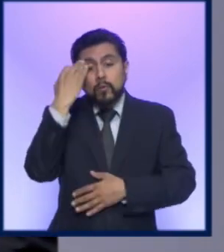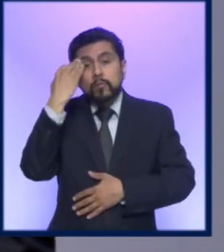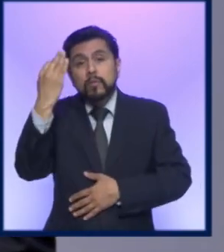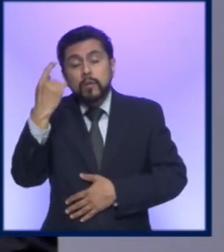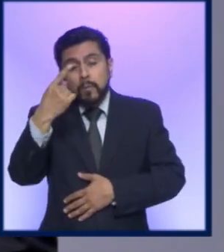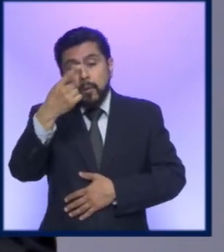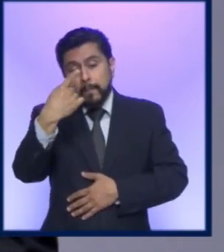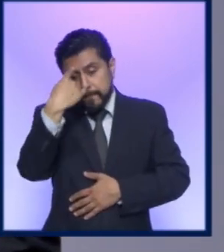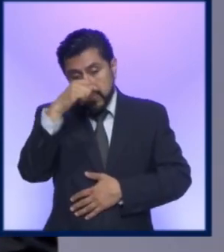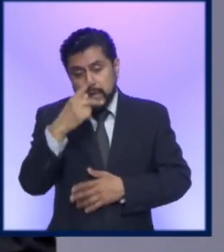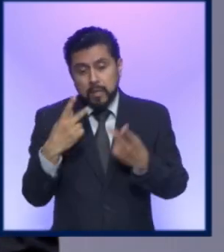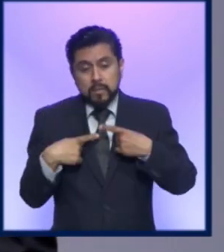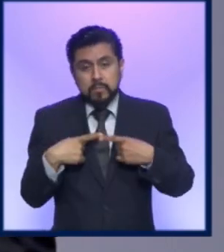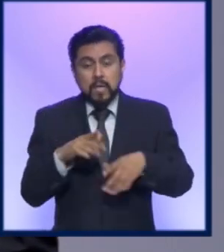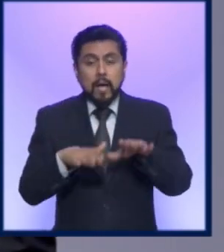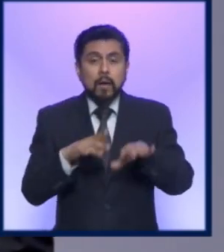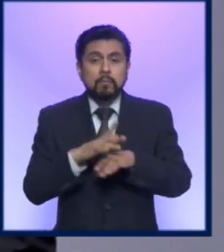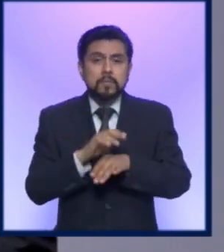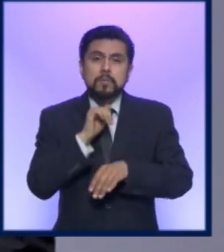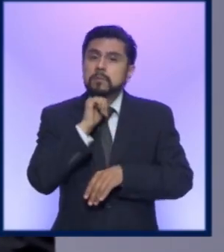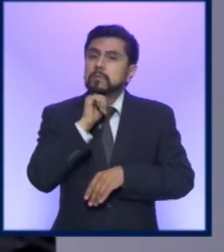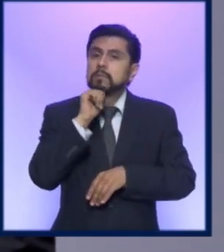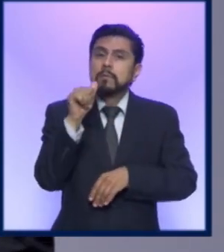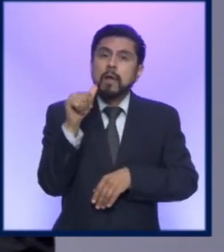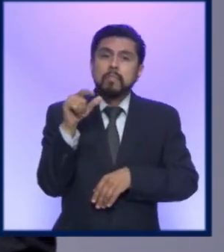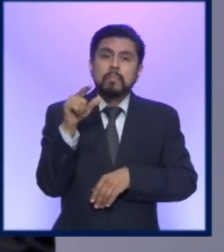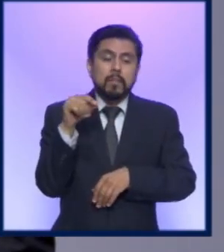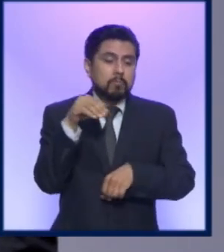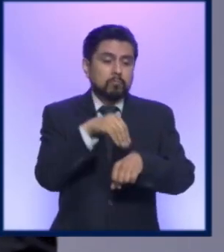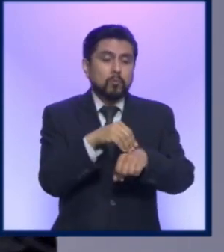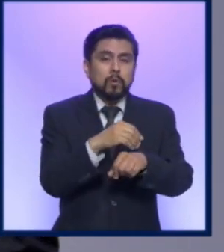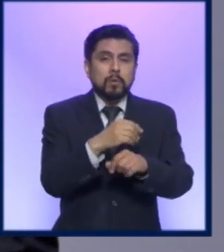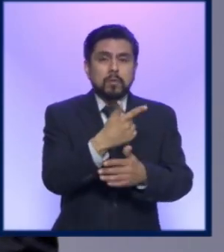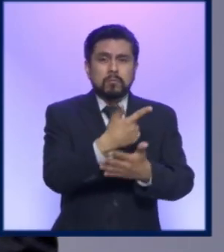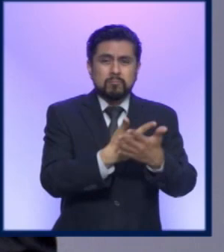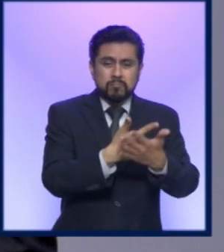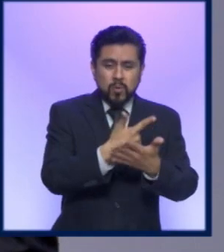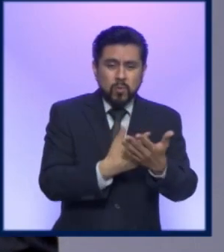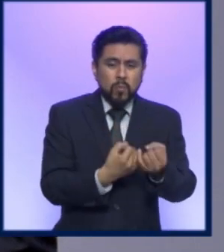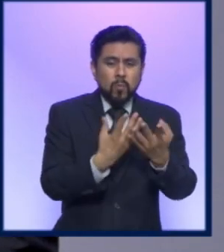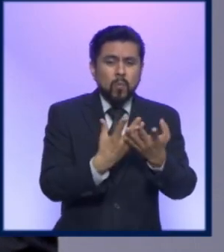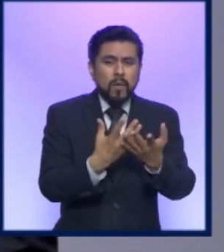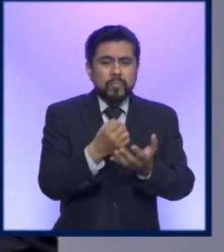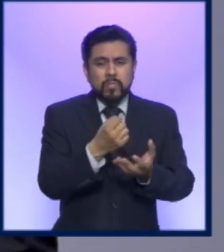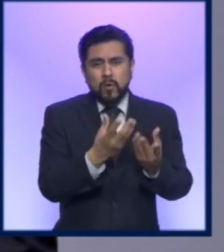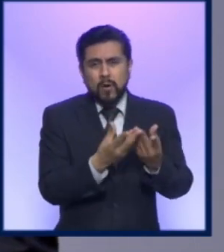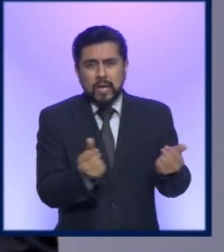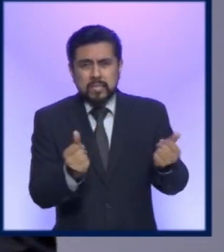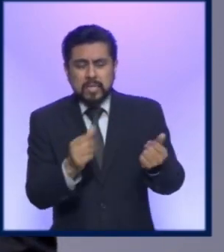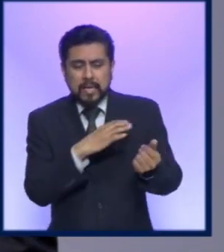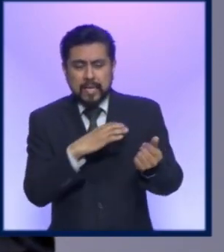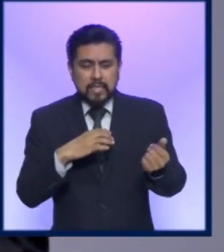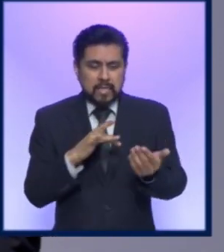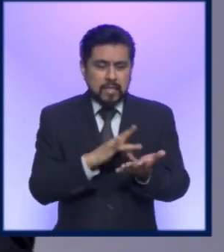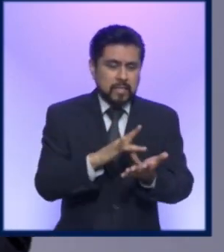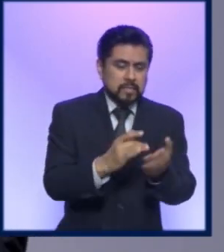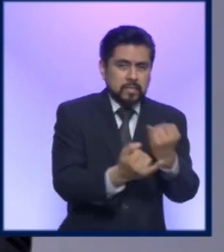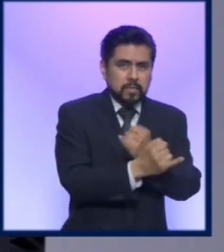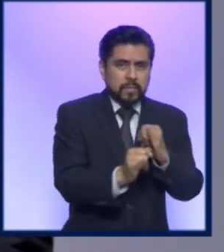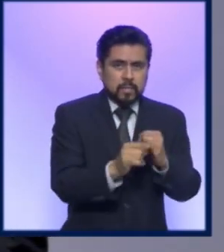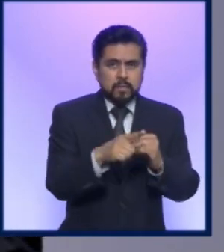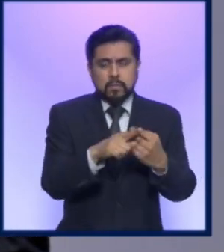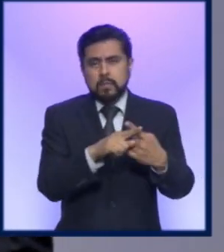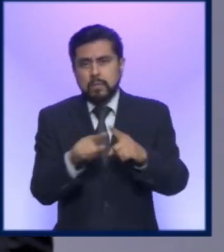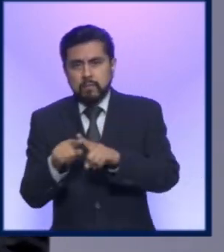quienes omiten presentar su informe de ingresos y egresos para la obtención del apoyo para la candidatura independiente el apoyo el